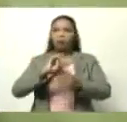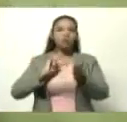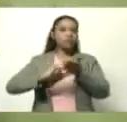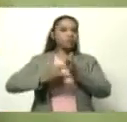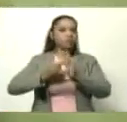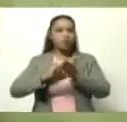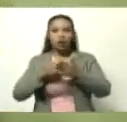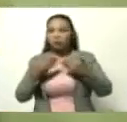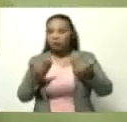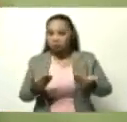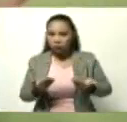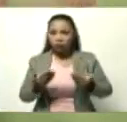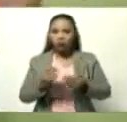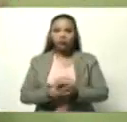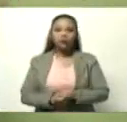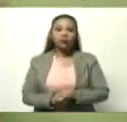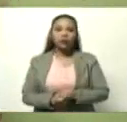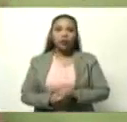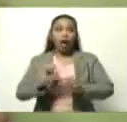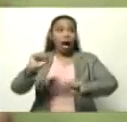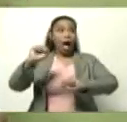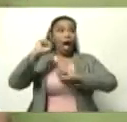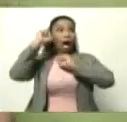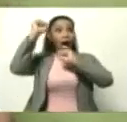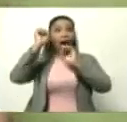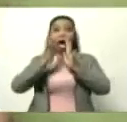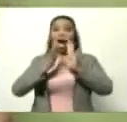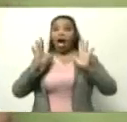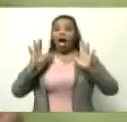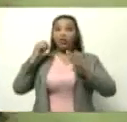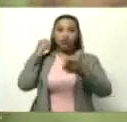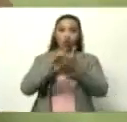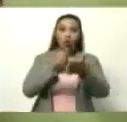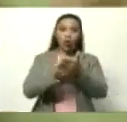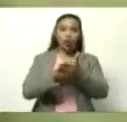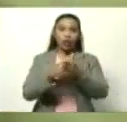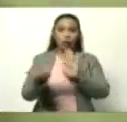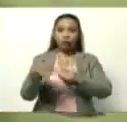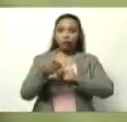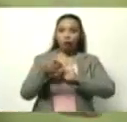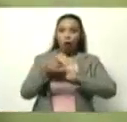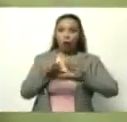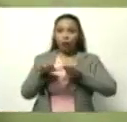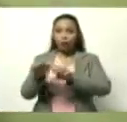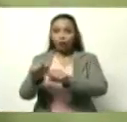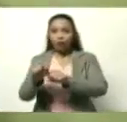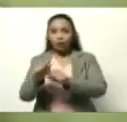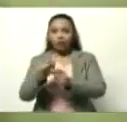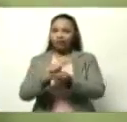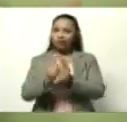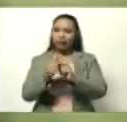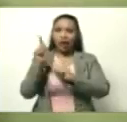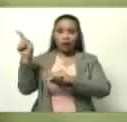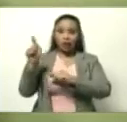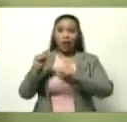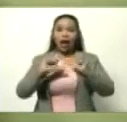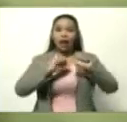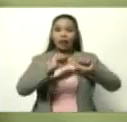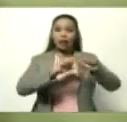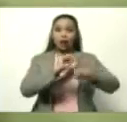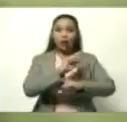digamos un triunfo de la lucha anticolonial sino que al contrario en el siglo 19 la